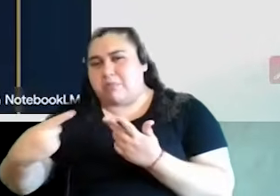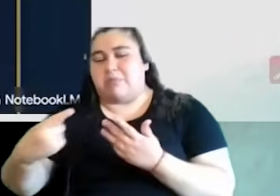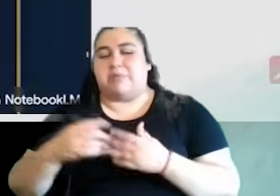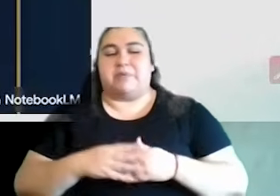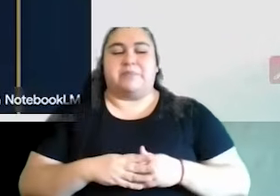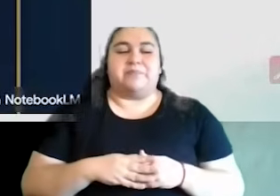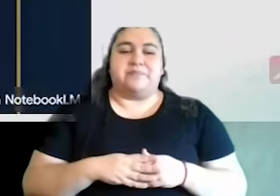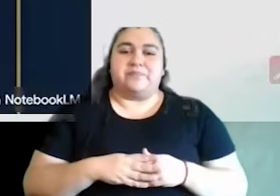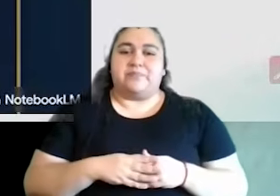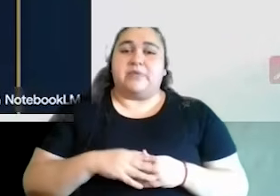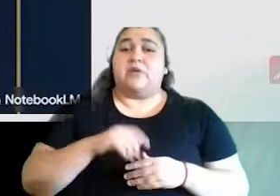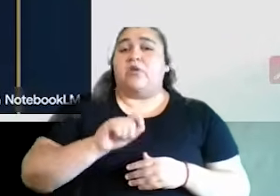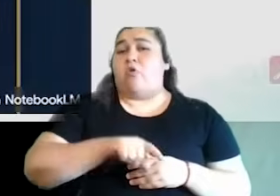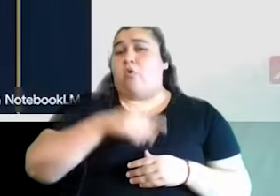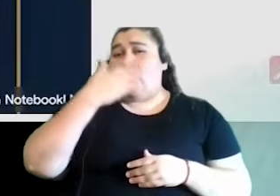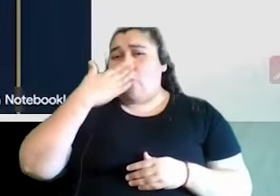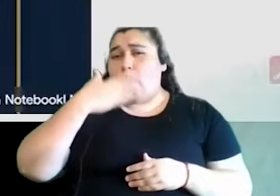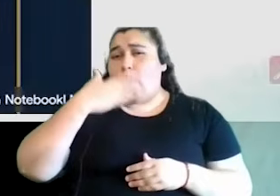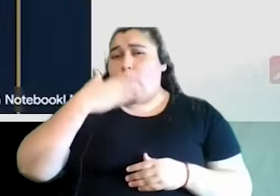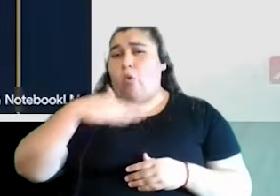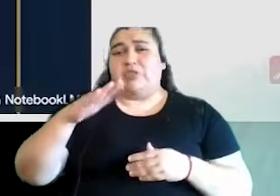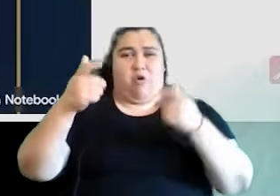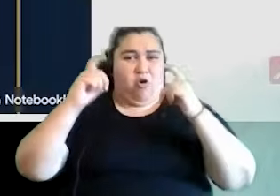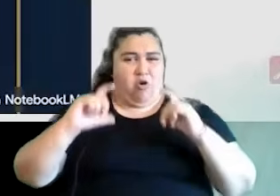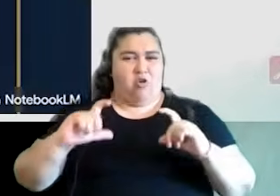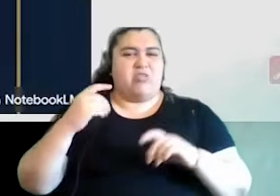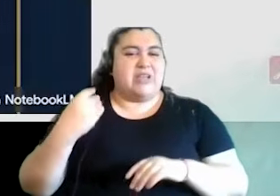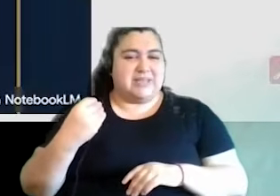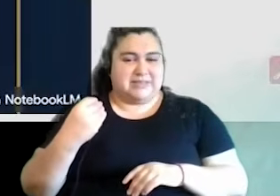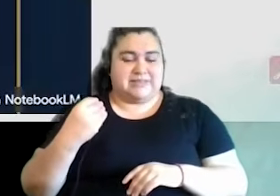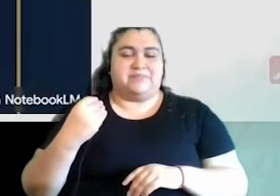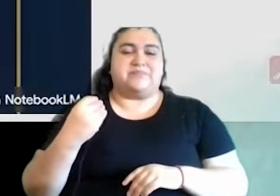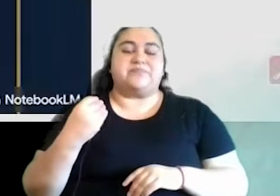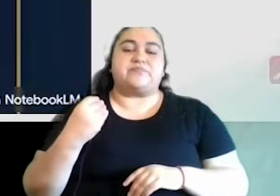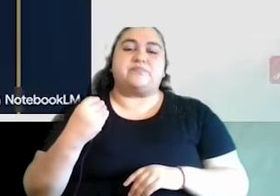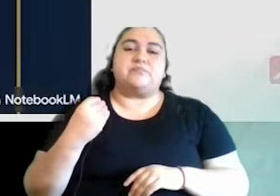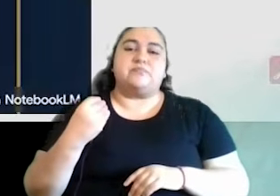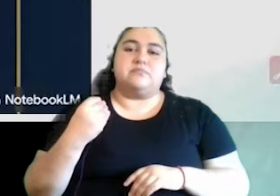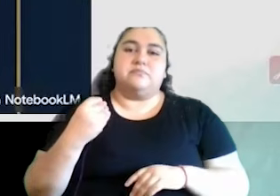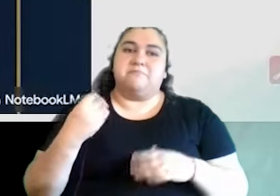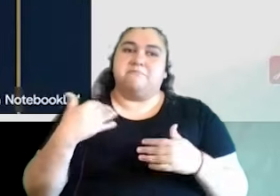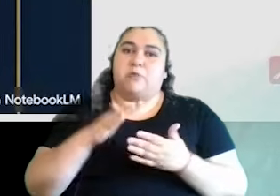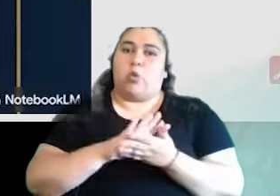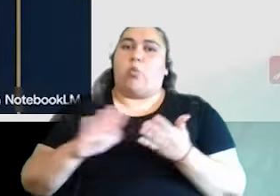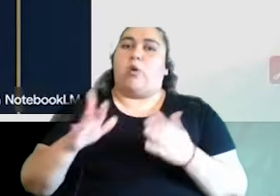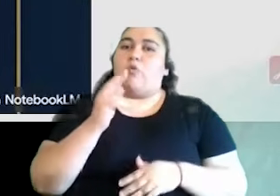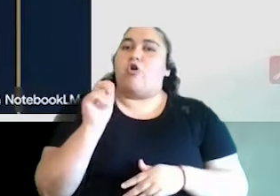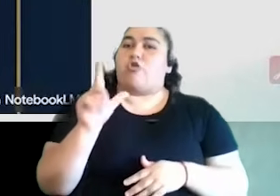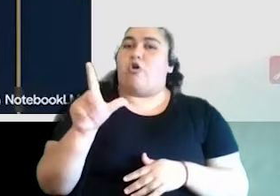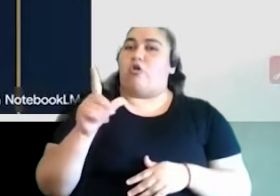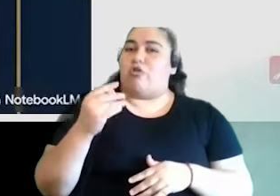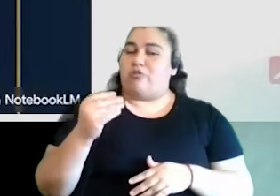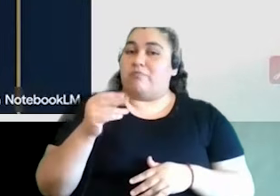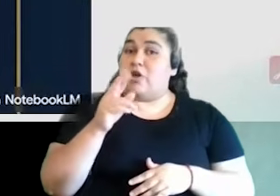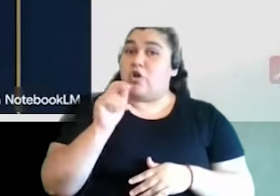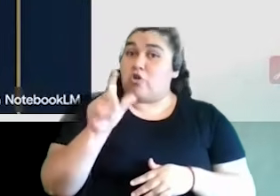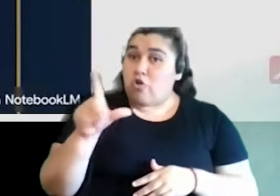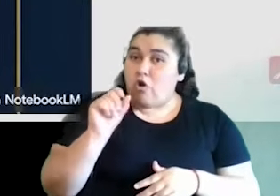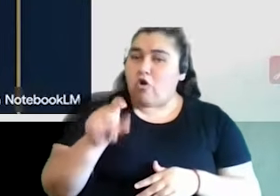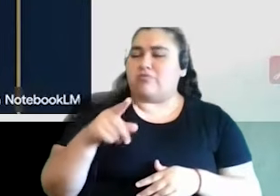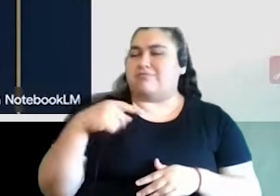aparece esto, que es una gran figura nueva, que hoy justamente conversábamos